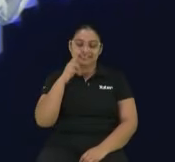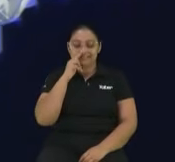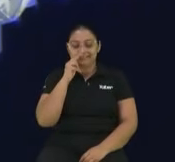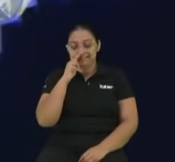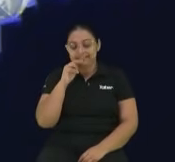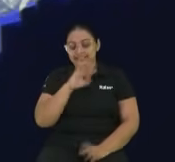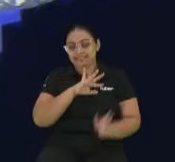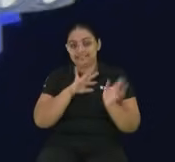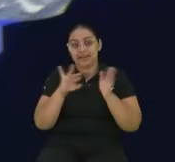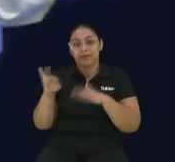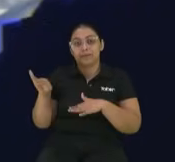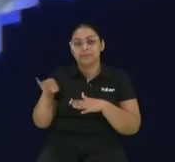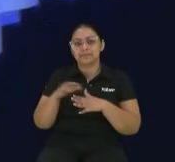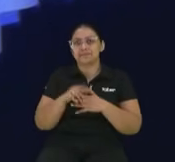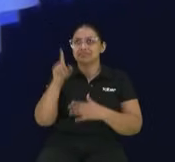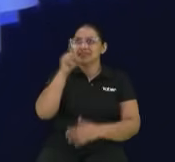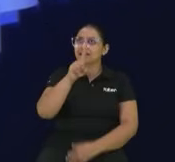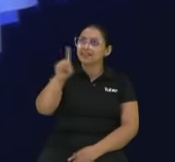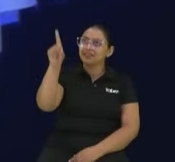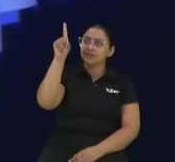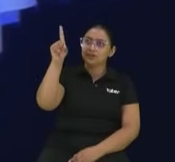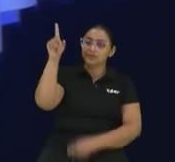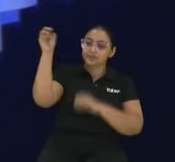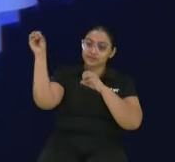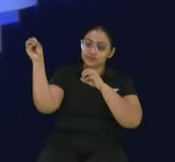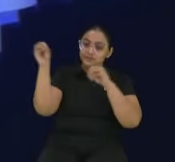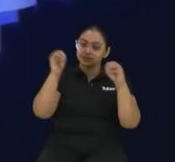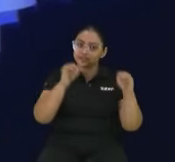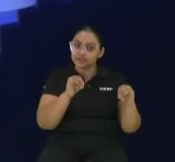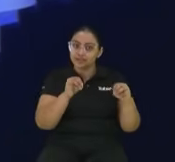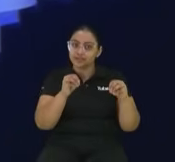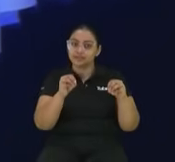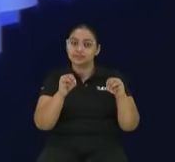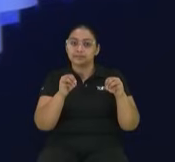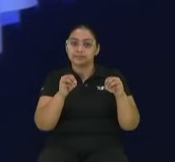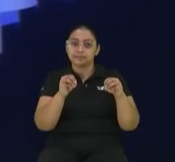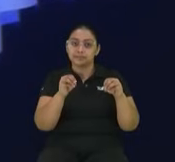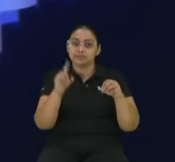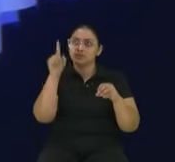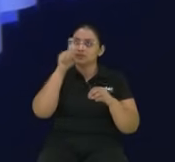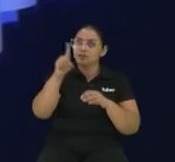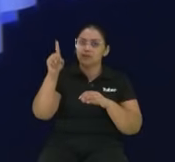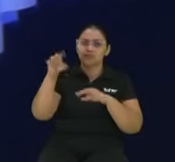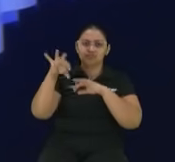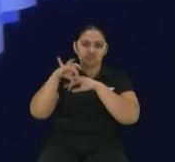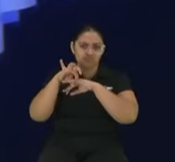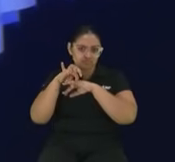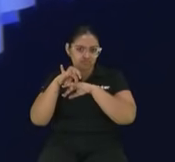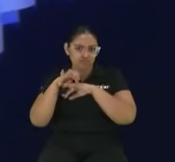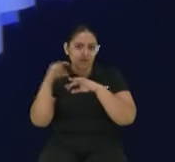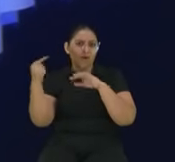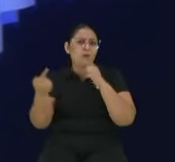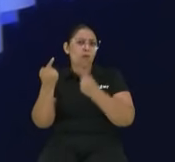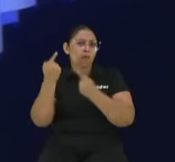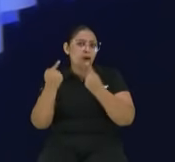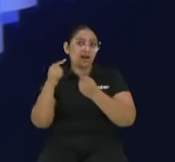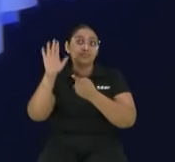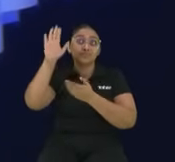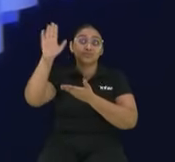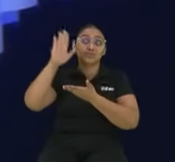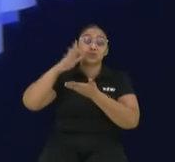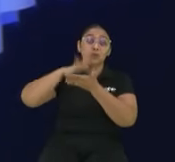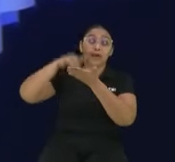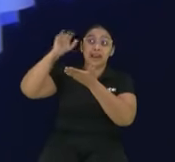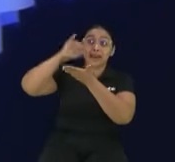matrimonio Dios nos ha dejado arras nos ha dejado a su Espíritu Santo como garantía de fiel